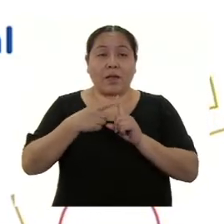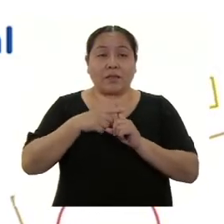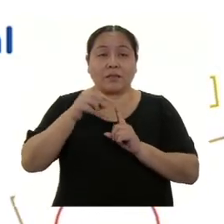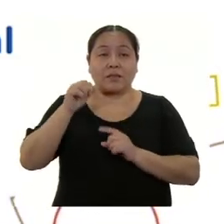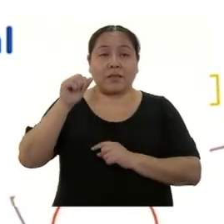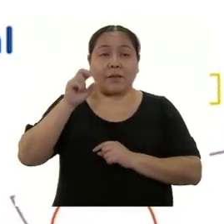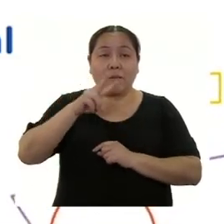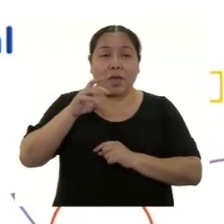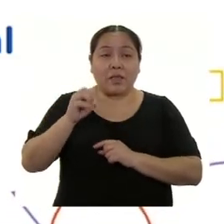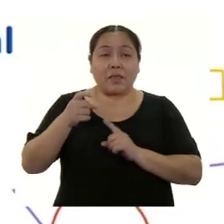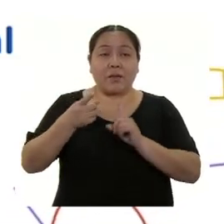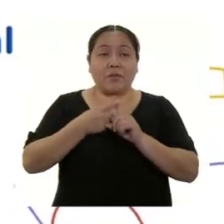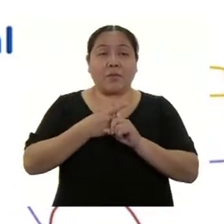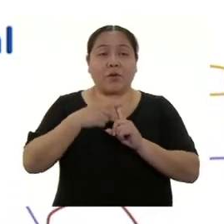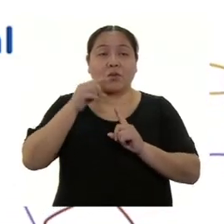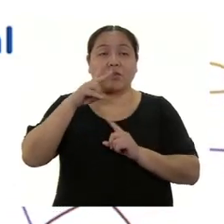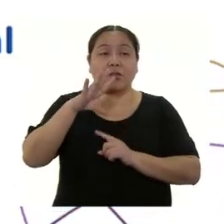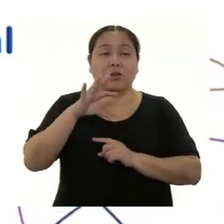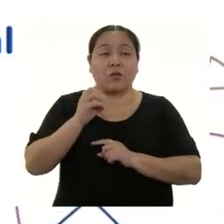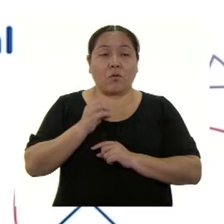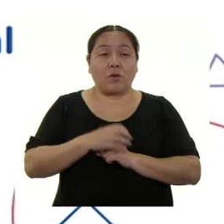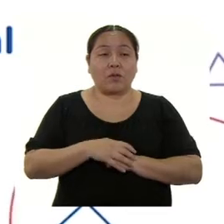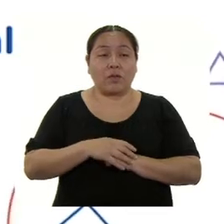por 50, lo que me da